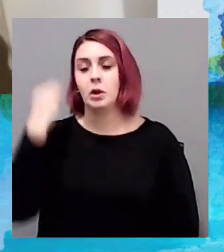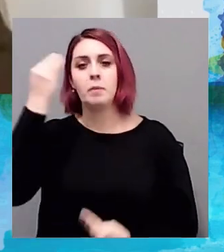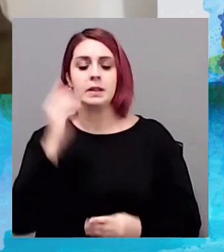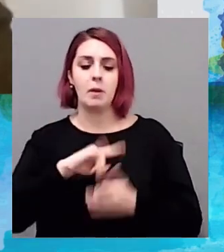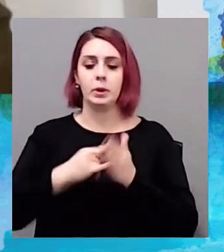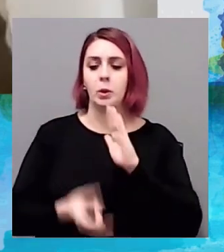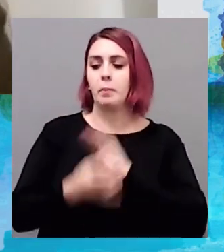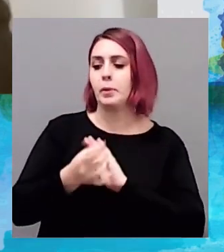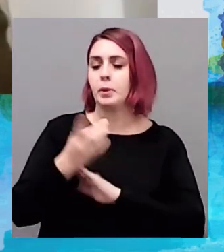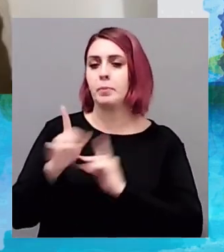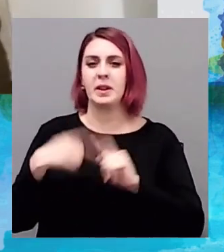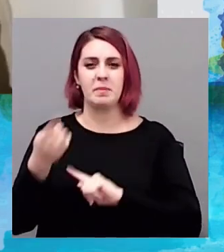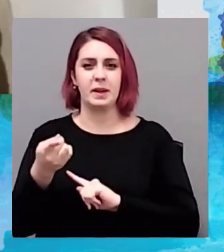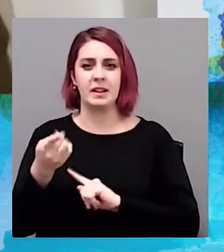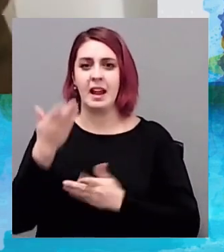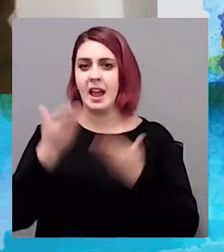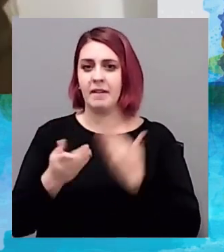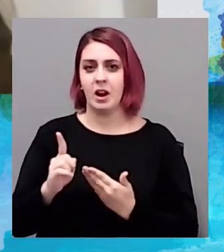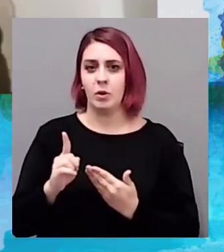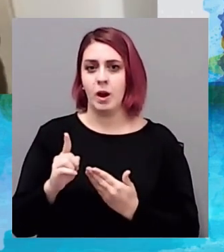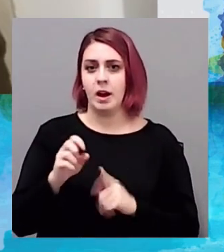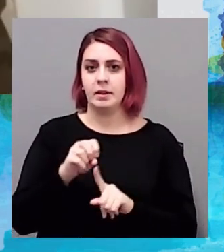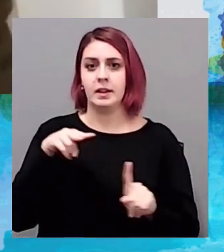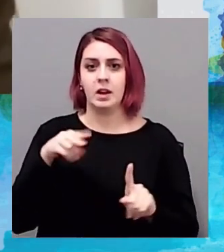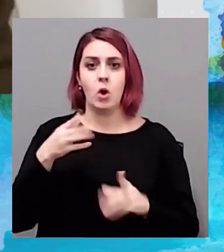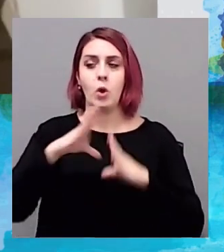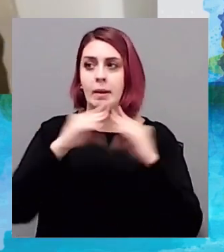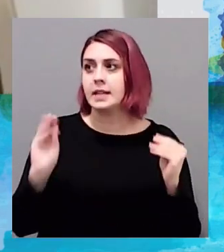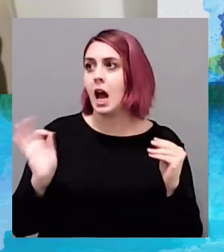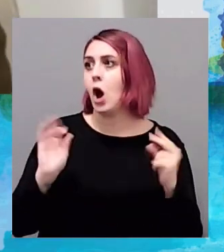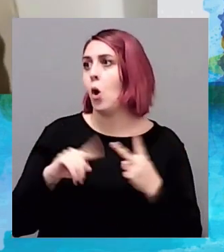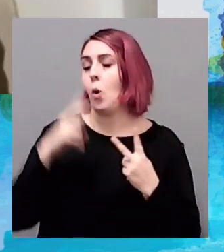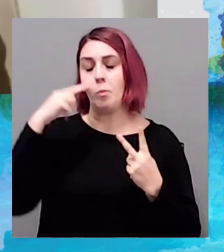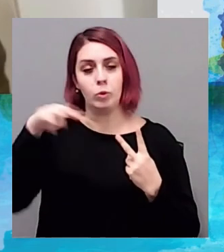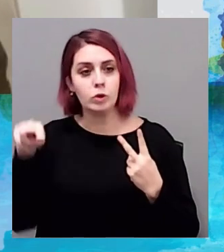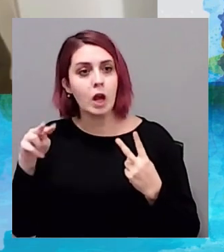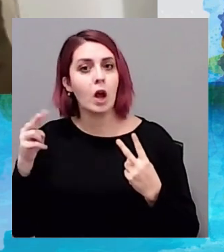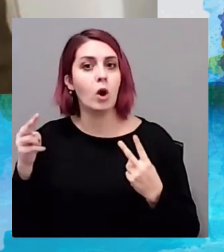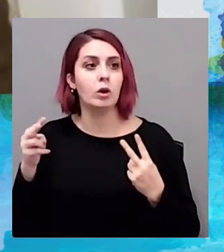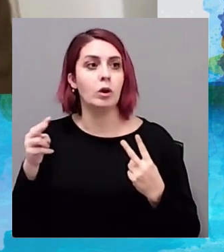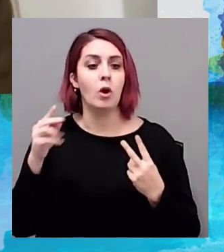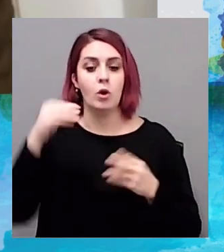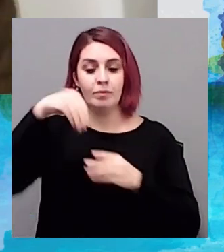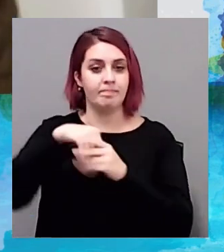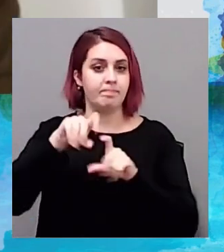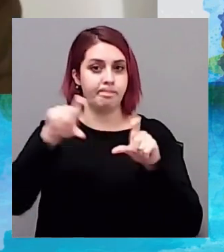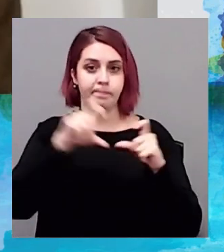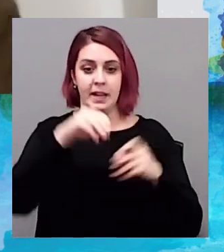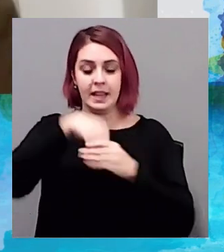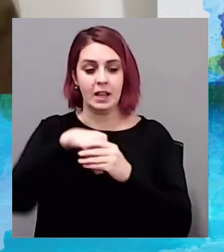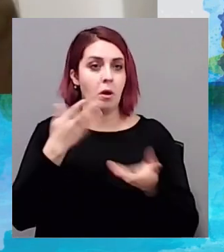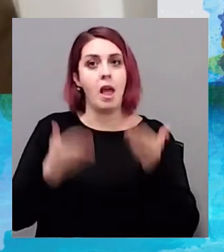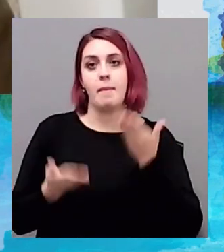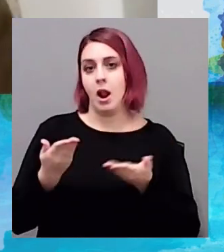luego no se evalúan por parte de la universidad, por parte del museo y por parte de todos los implicados. Y